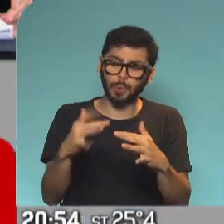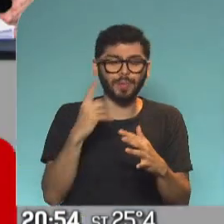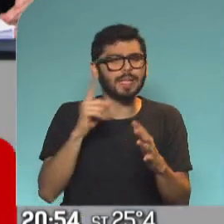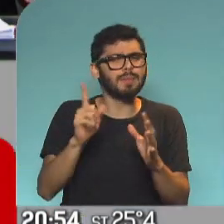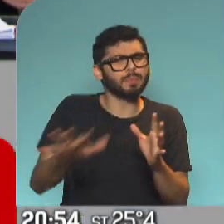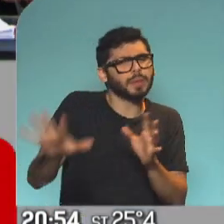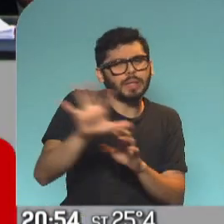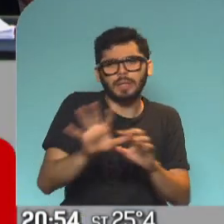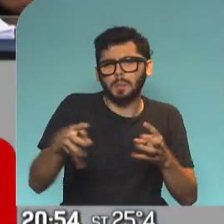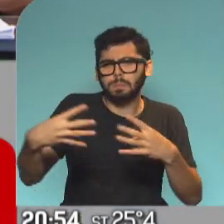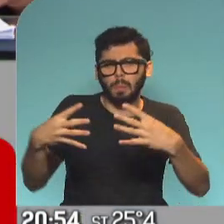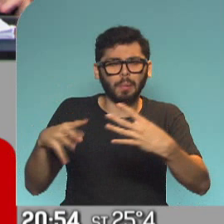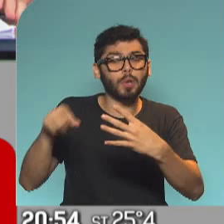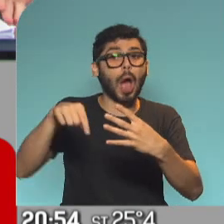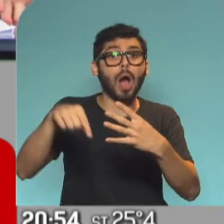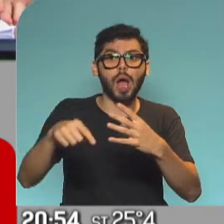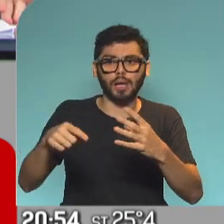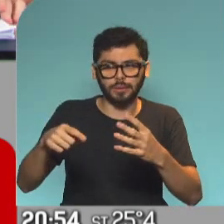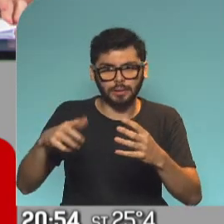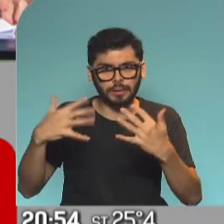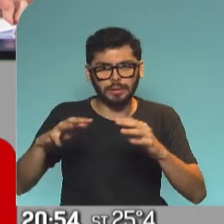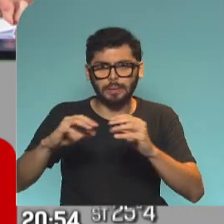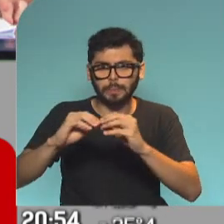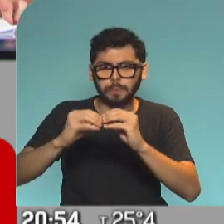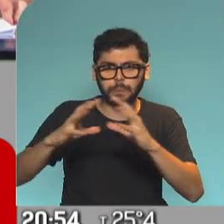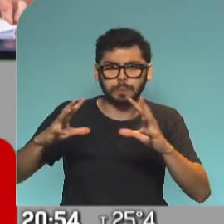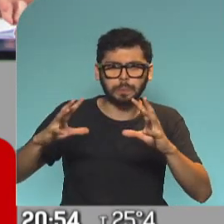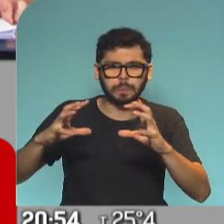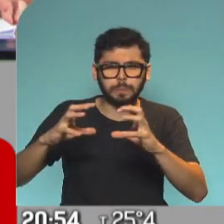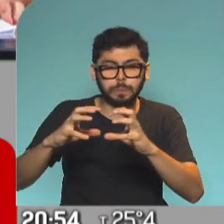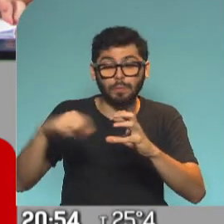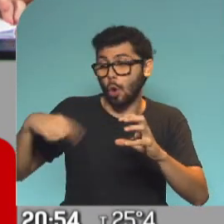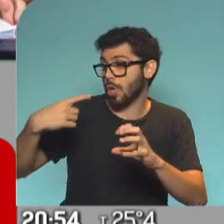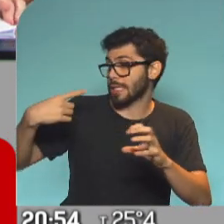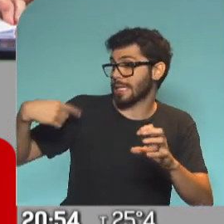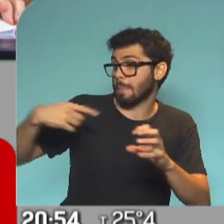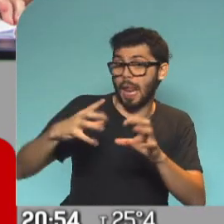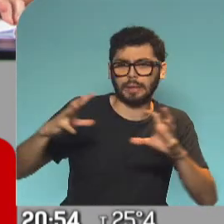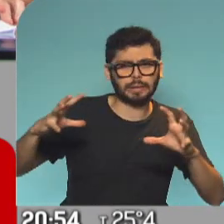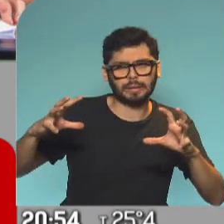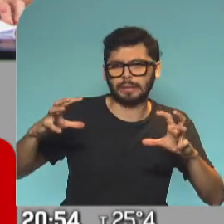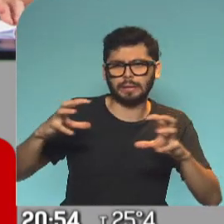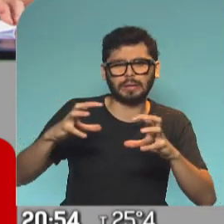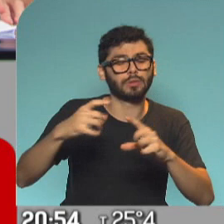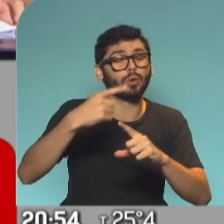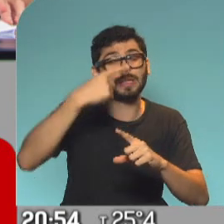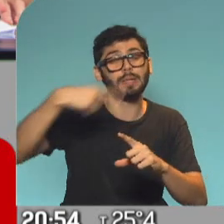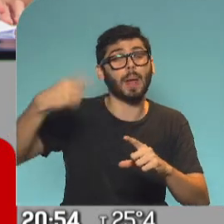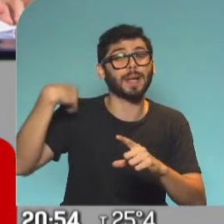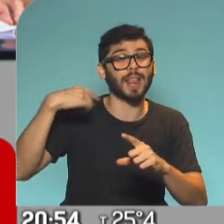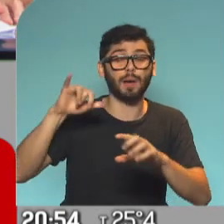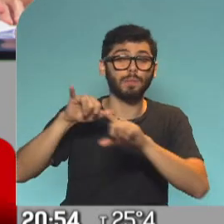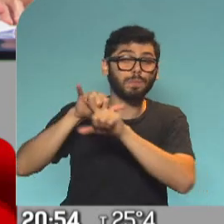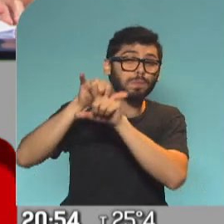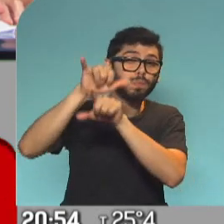estas tensiones, pero vemos una reactivación también del conflicto, sobre todo en las últimas semanas. Analizábamos la semana pasada el caso de los